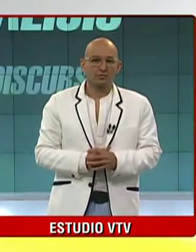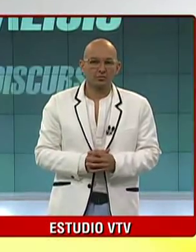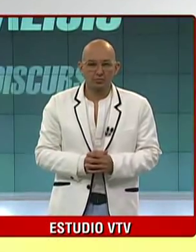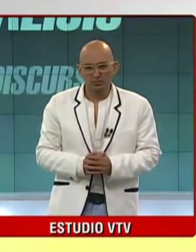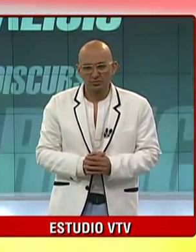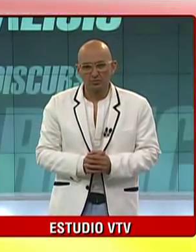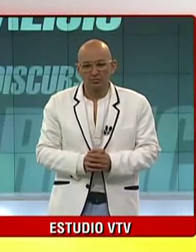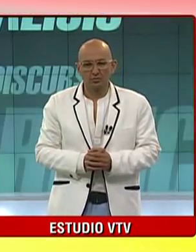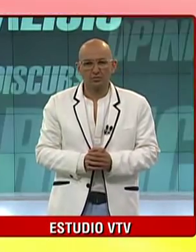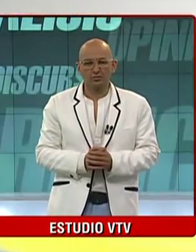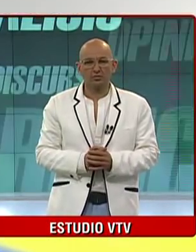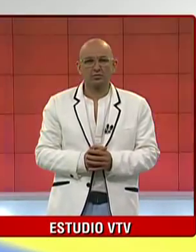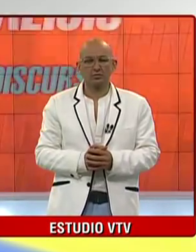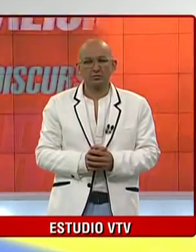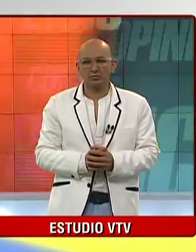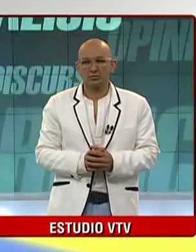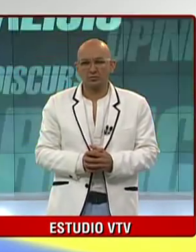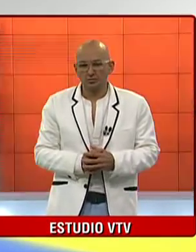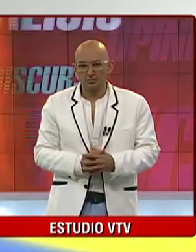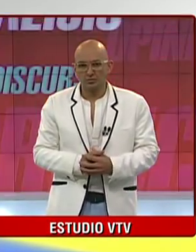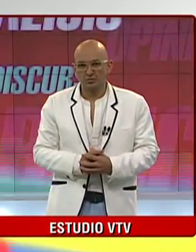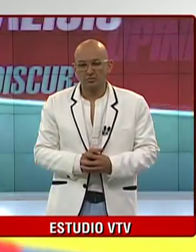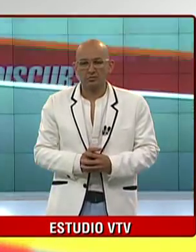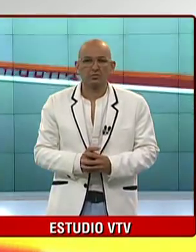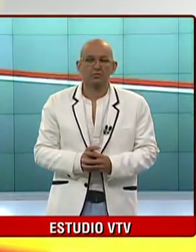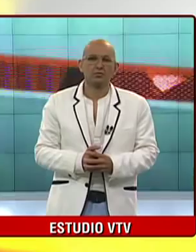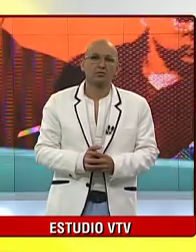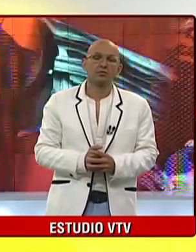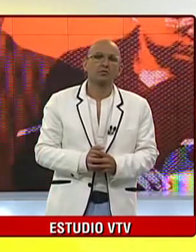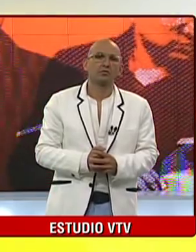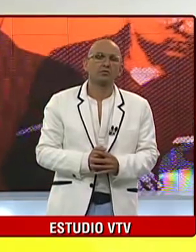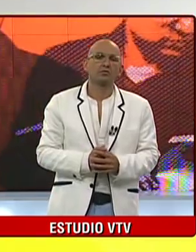primaria. Y nosotros